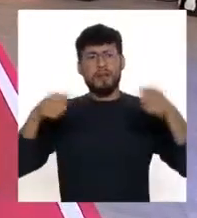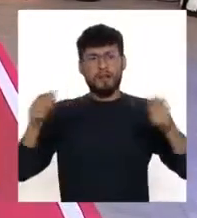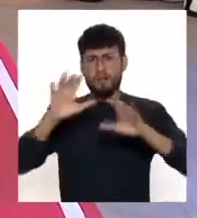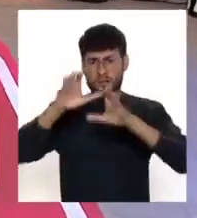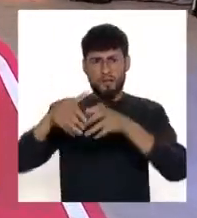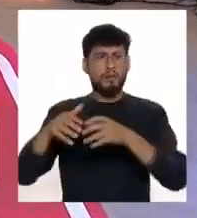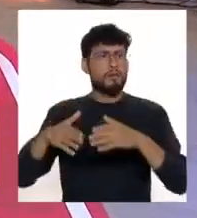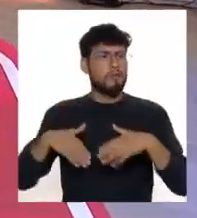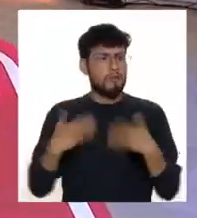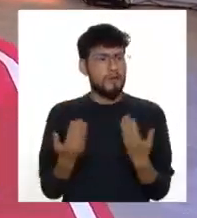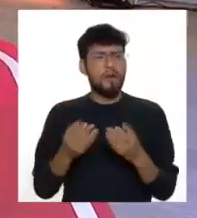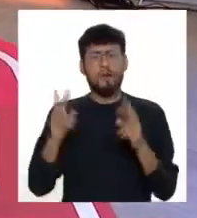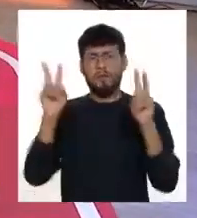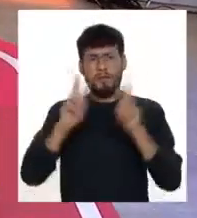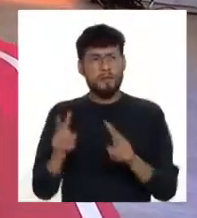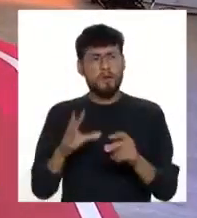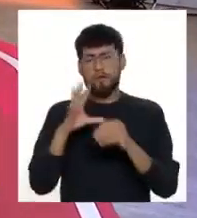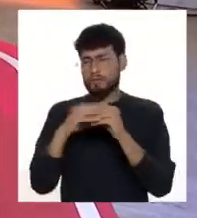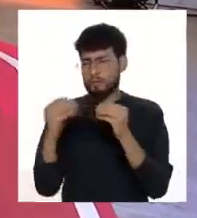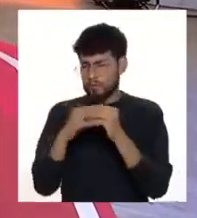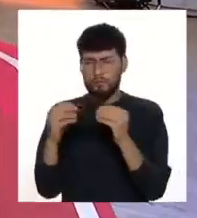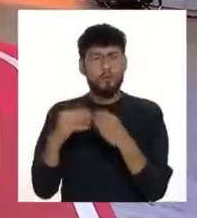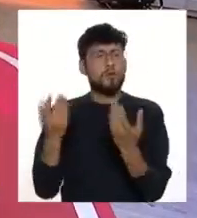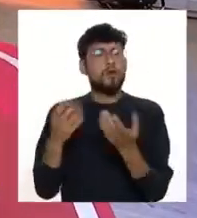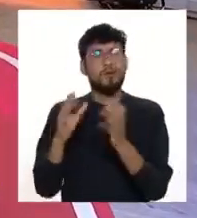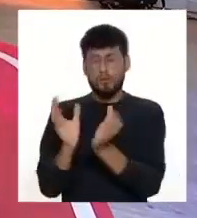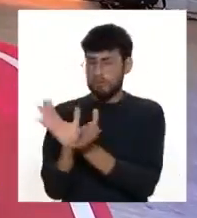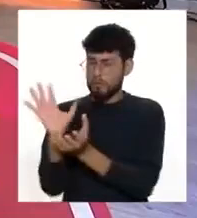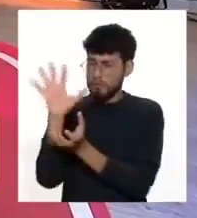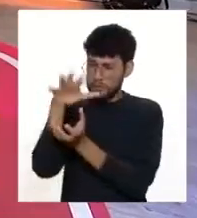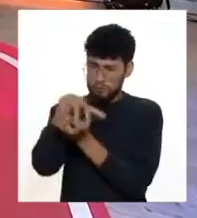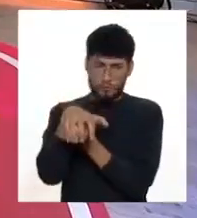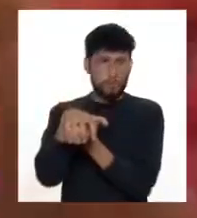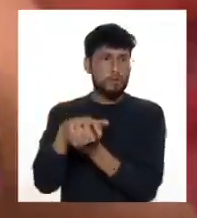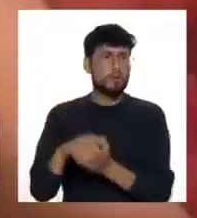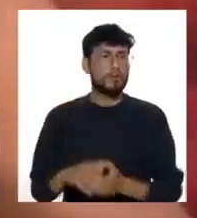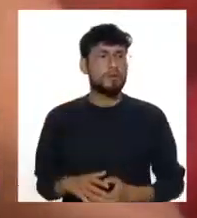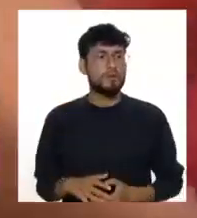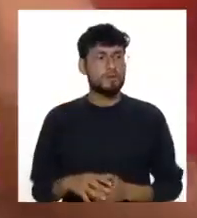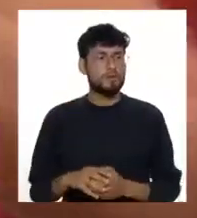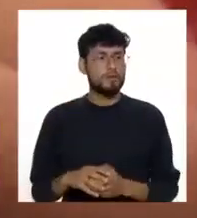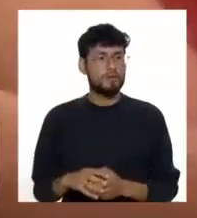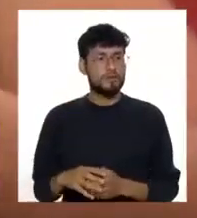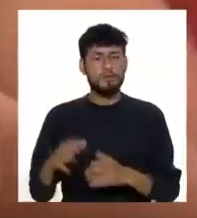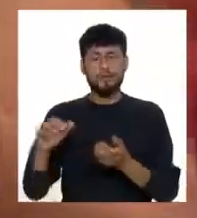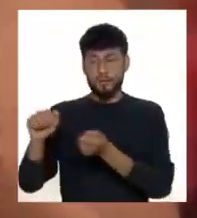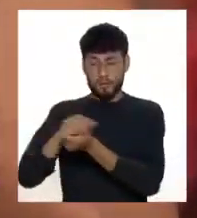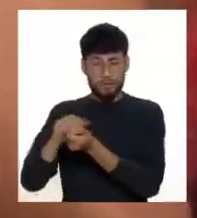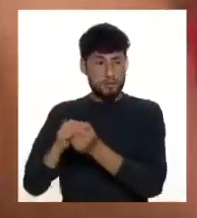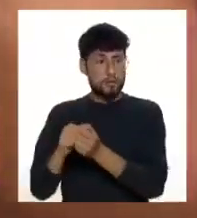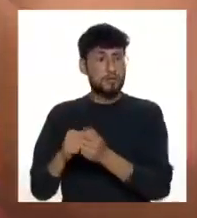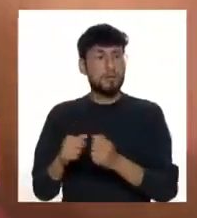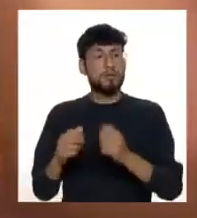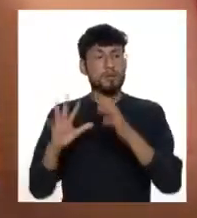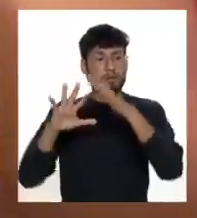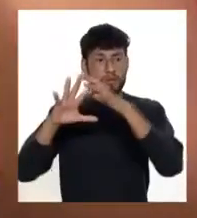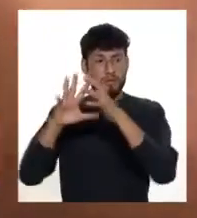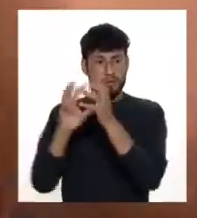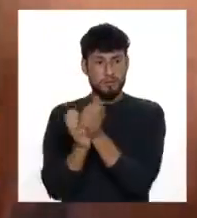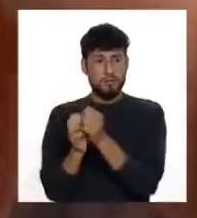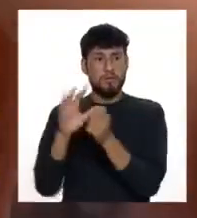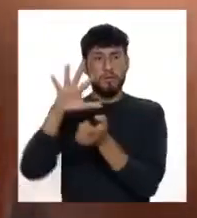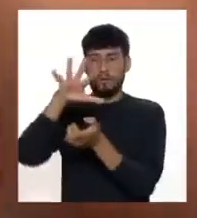envolver cualquier tipo de verdura fruta un Bowl que te quede con el ají Oh Wow los lavas y los vuelves a